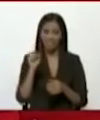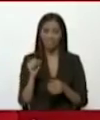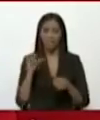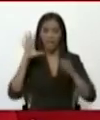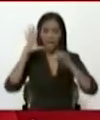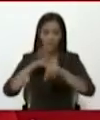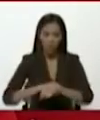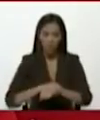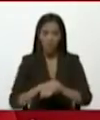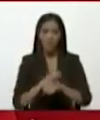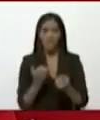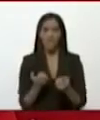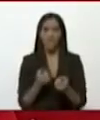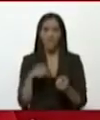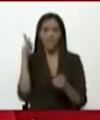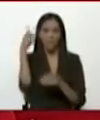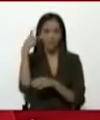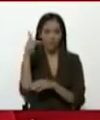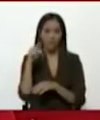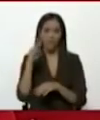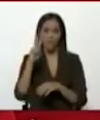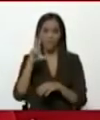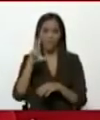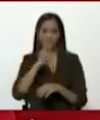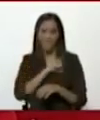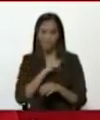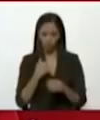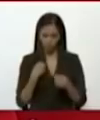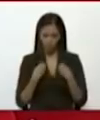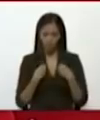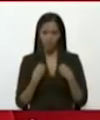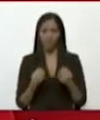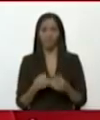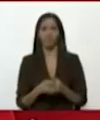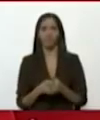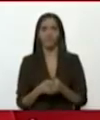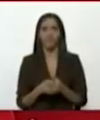allanamientos que hicieron en la parroquia 23 de enero, donde yo vivía.